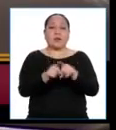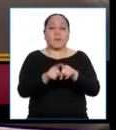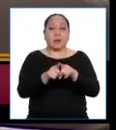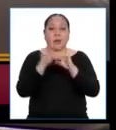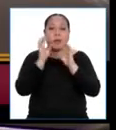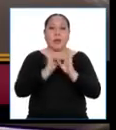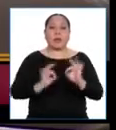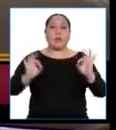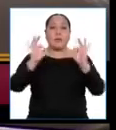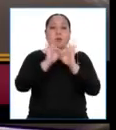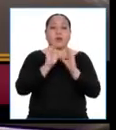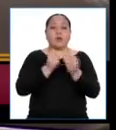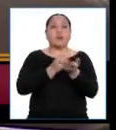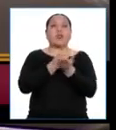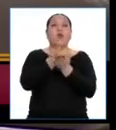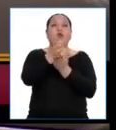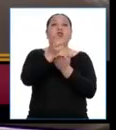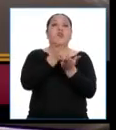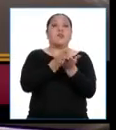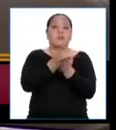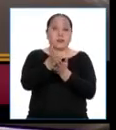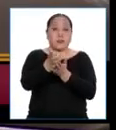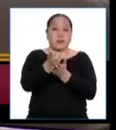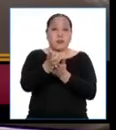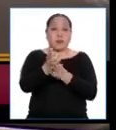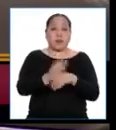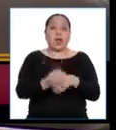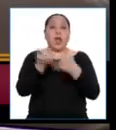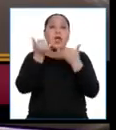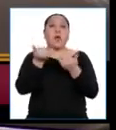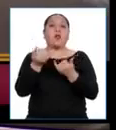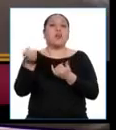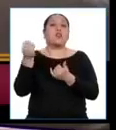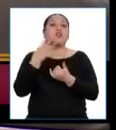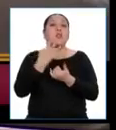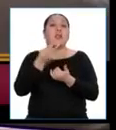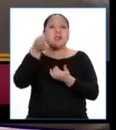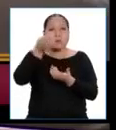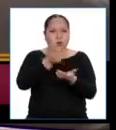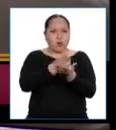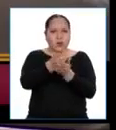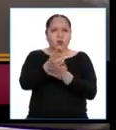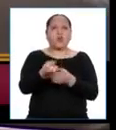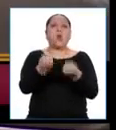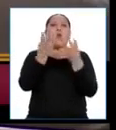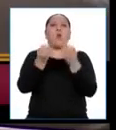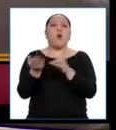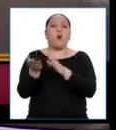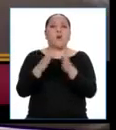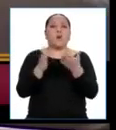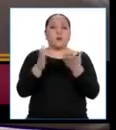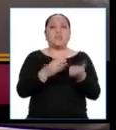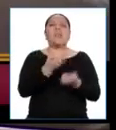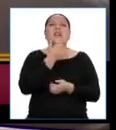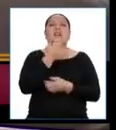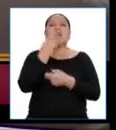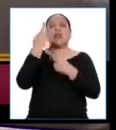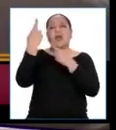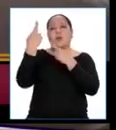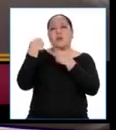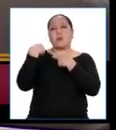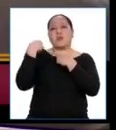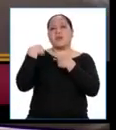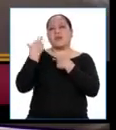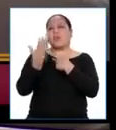importancia del sinceramiento, ahora de los fallecidos. ¿Y quiénes ahora serán los responsables políticos de esta